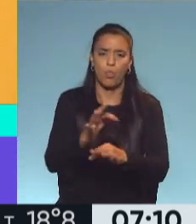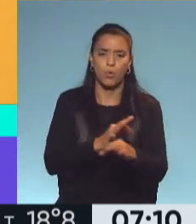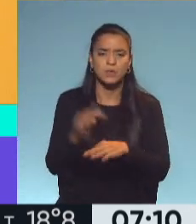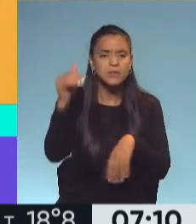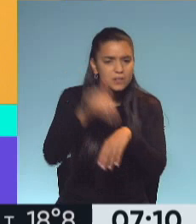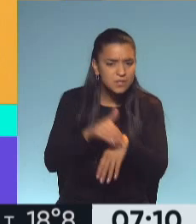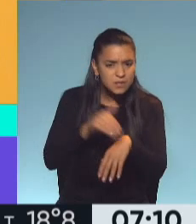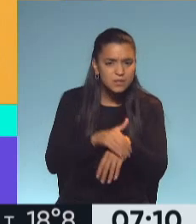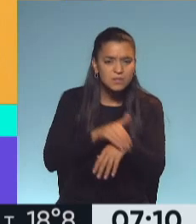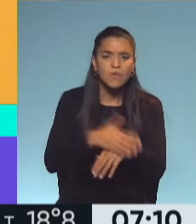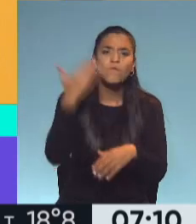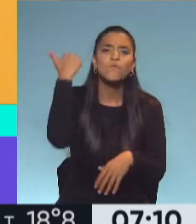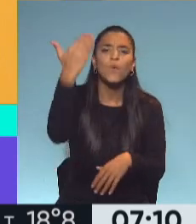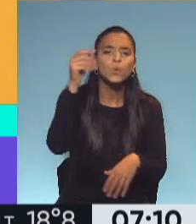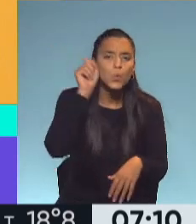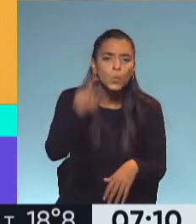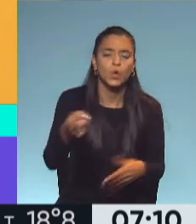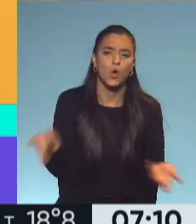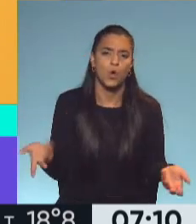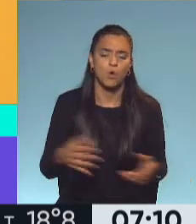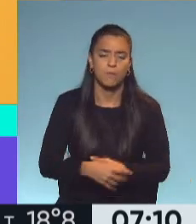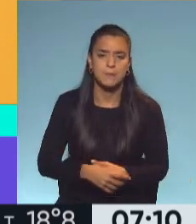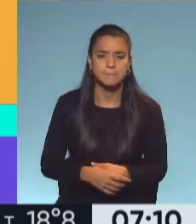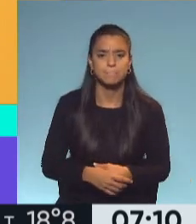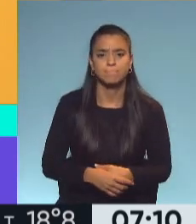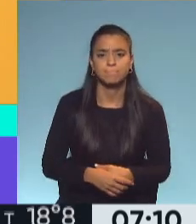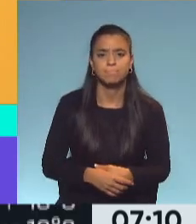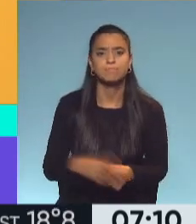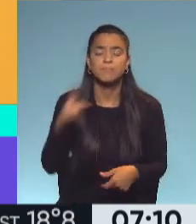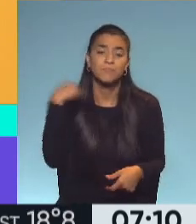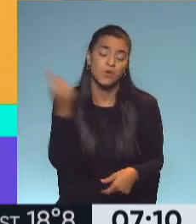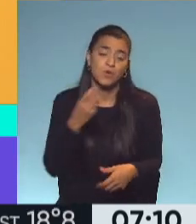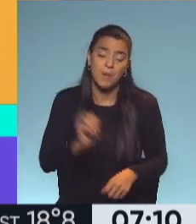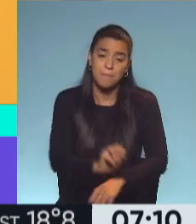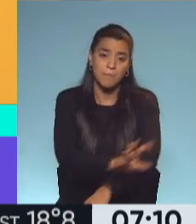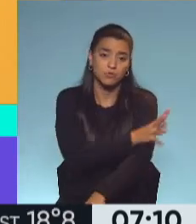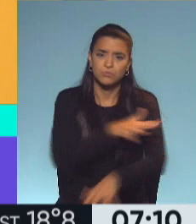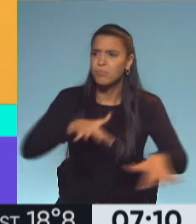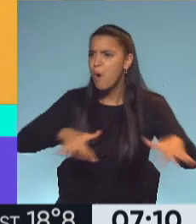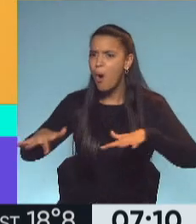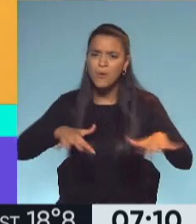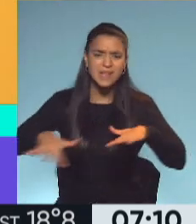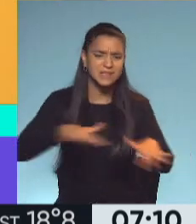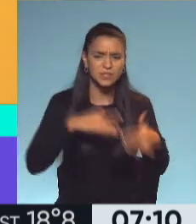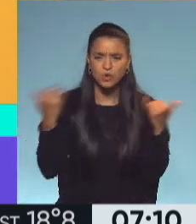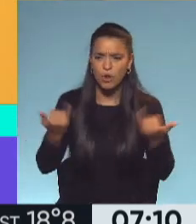está comprometida con su futuro. Fue emocionante la movilización que se